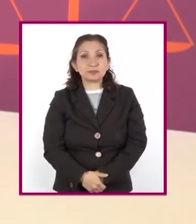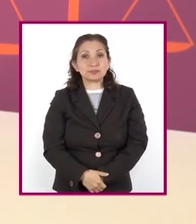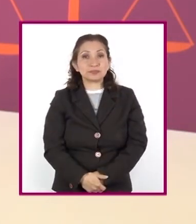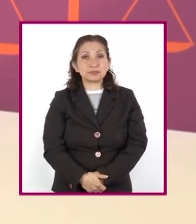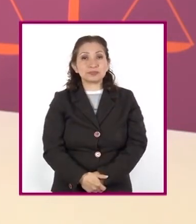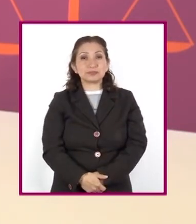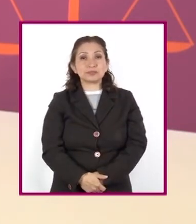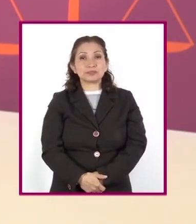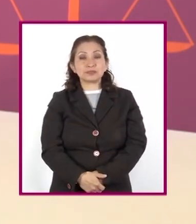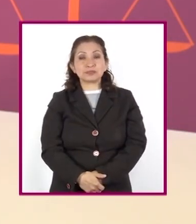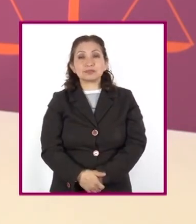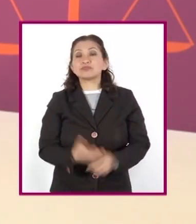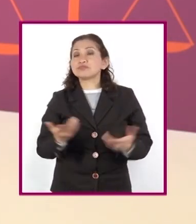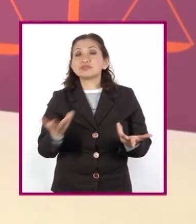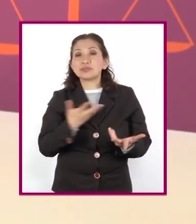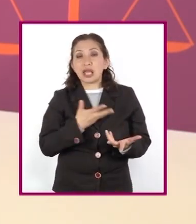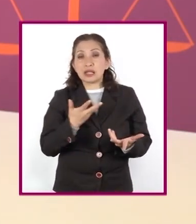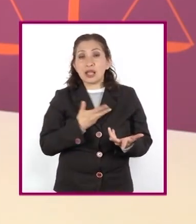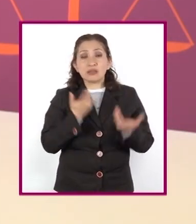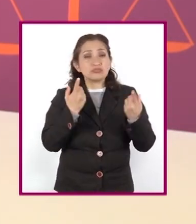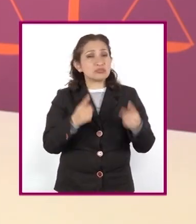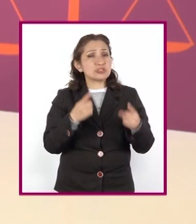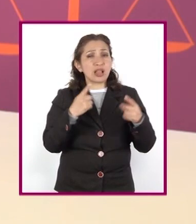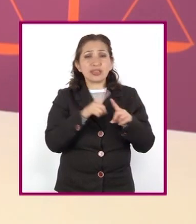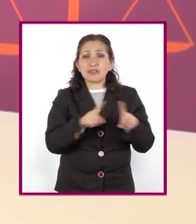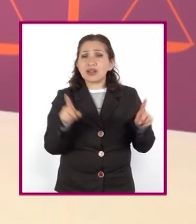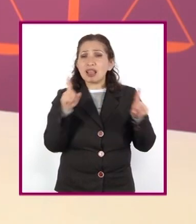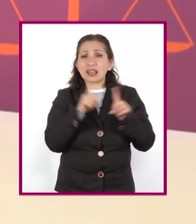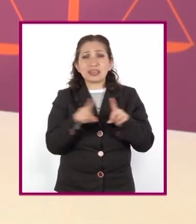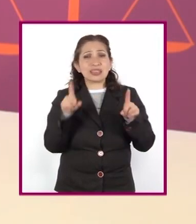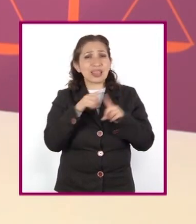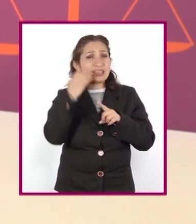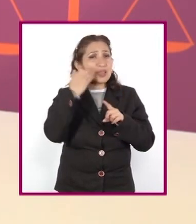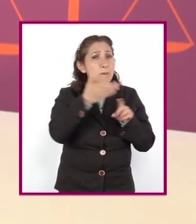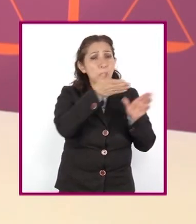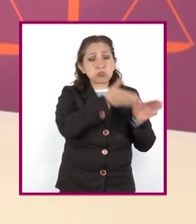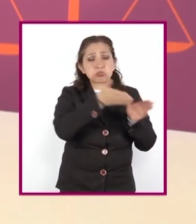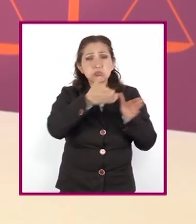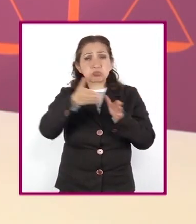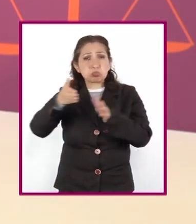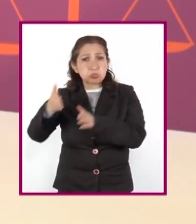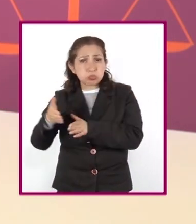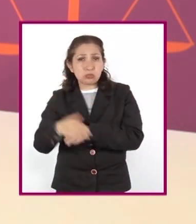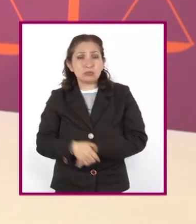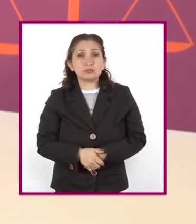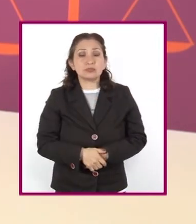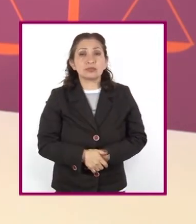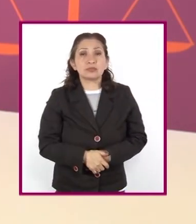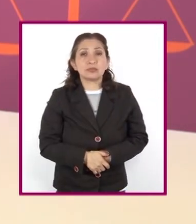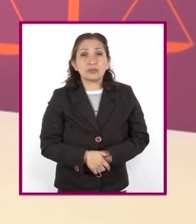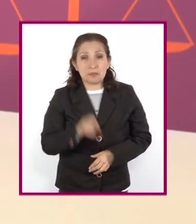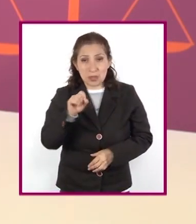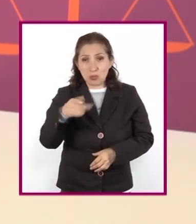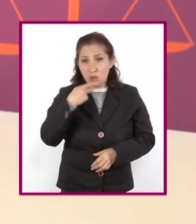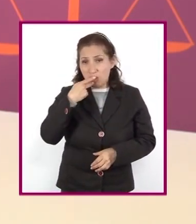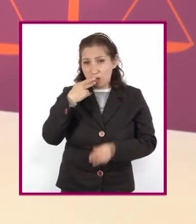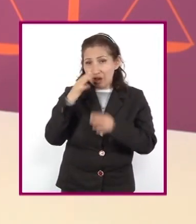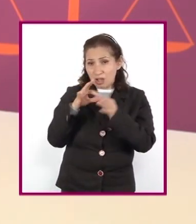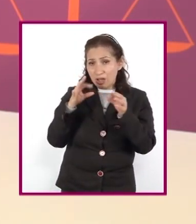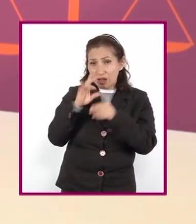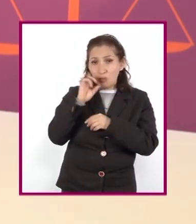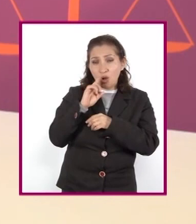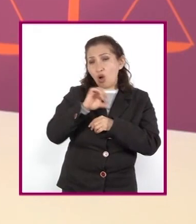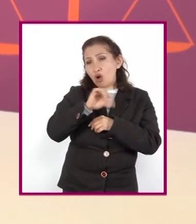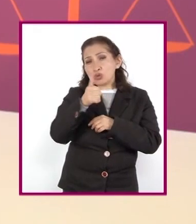que está conformada por piezas musicales de distintas épocas. A partir de lo mencionado,